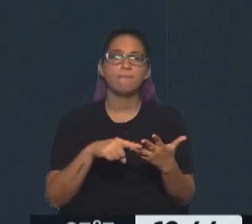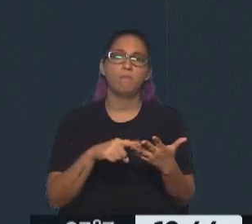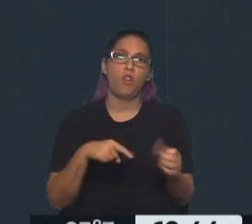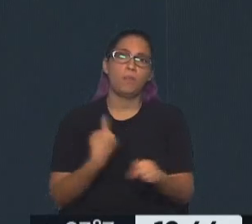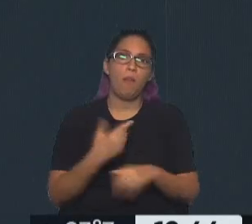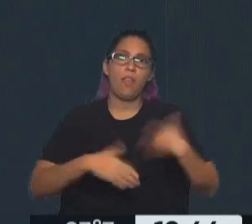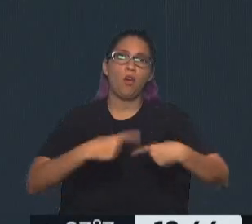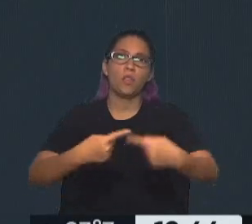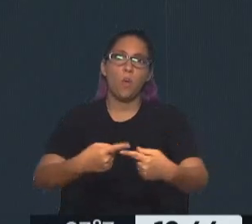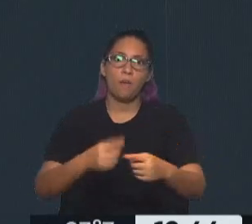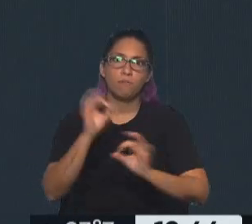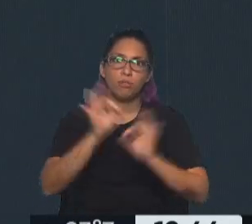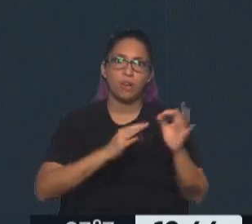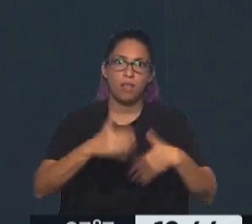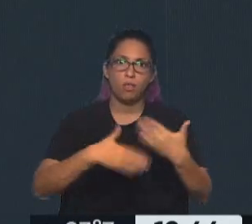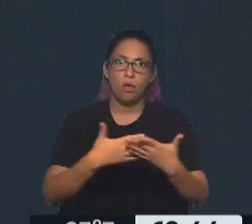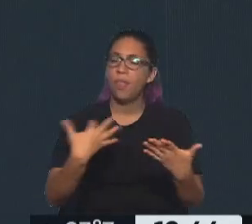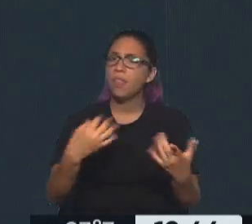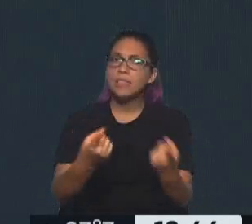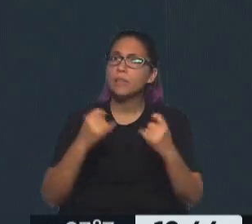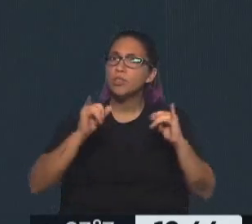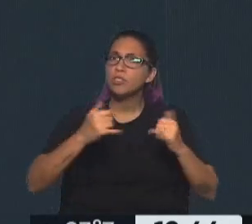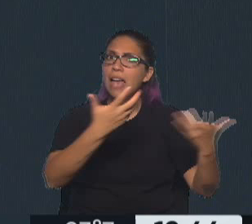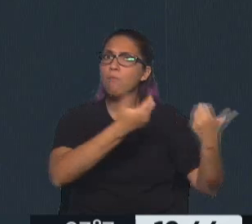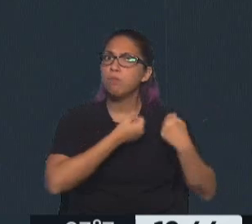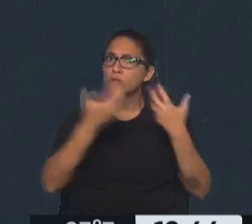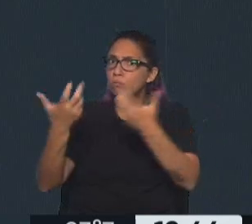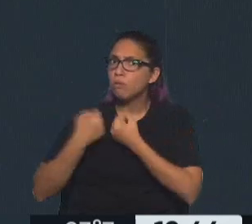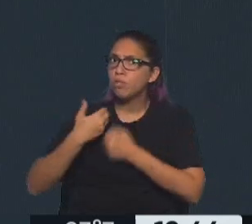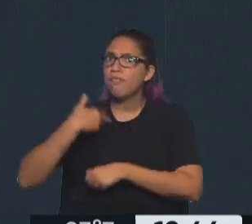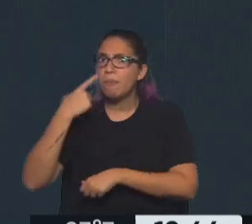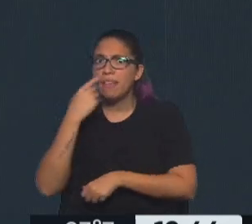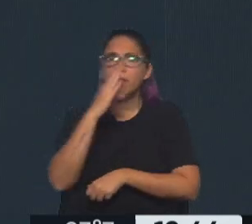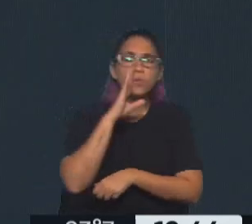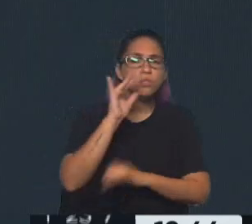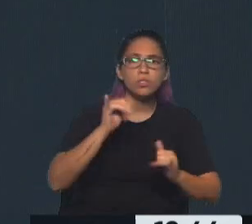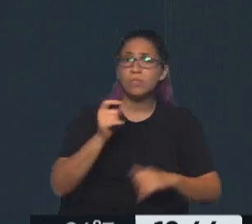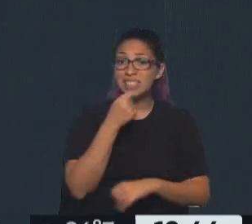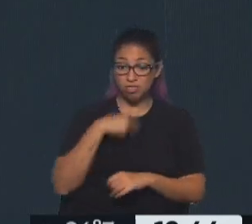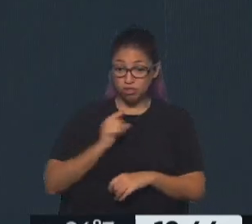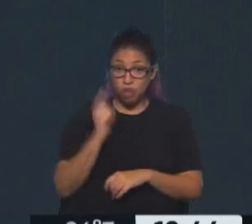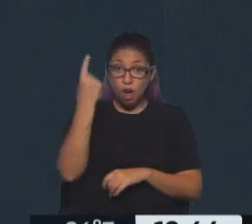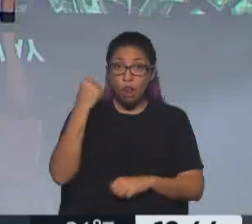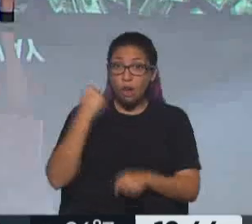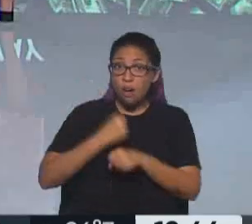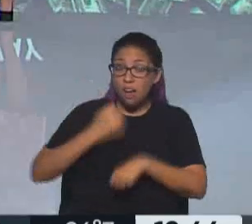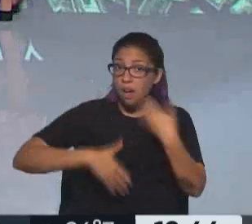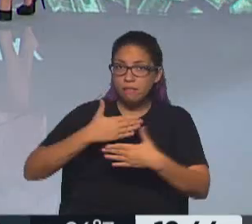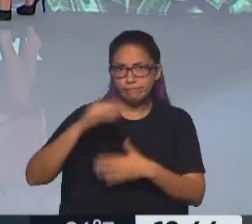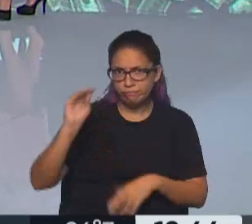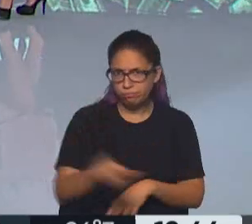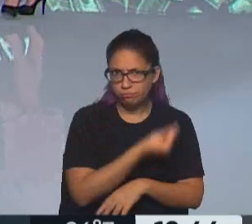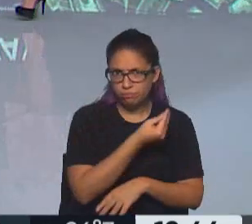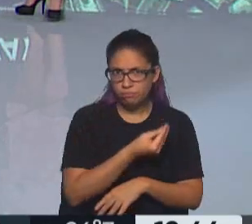posible. Hay que hacerlo con esos apoyos, si no, sí estamos hablando de una tarea muy difícil de concretar.